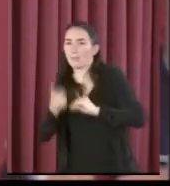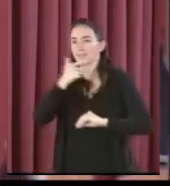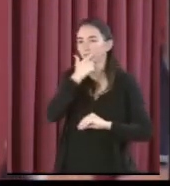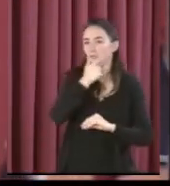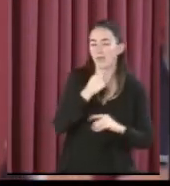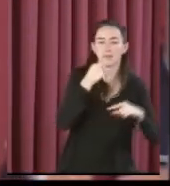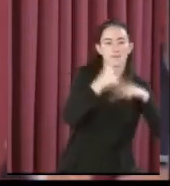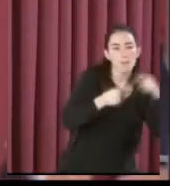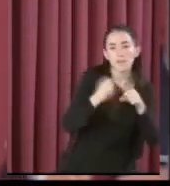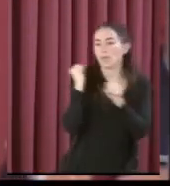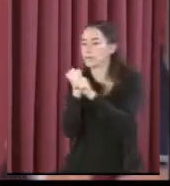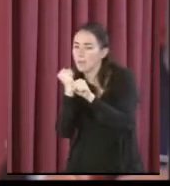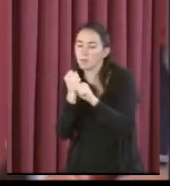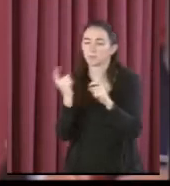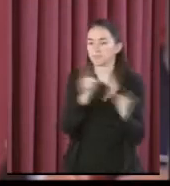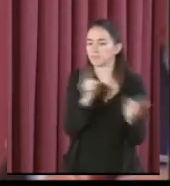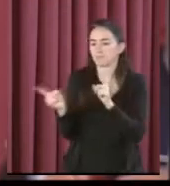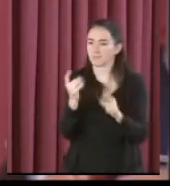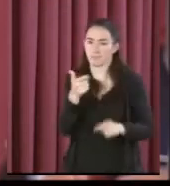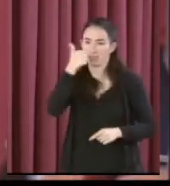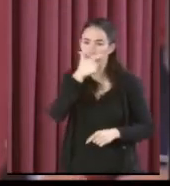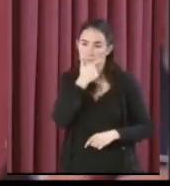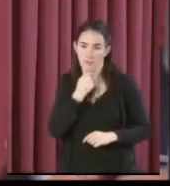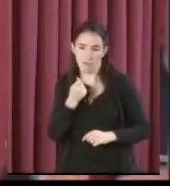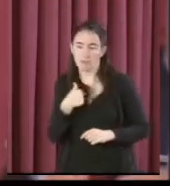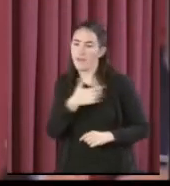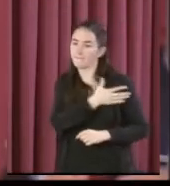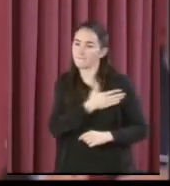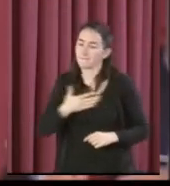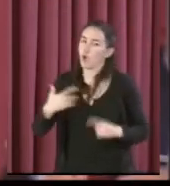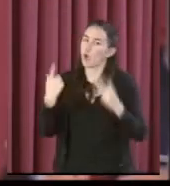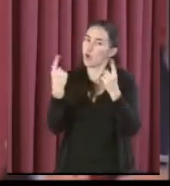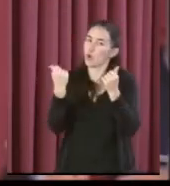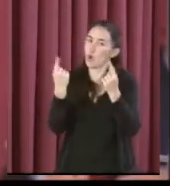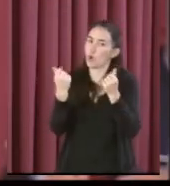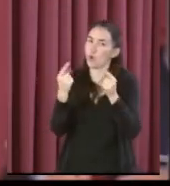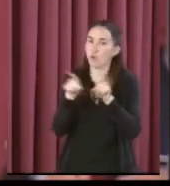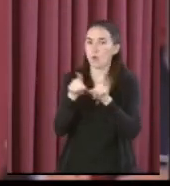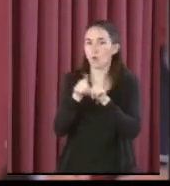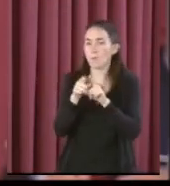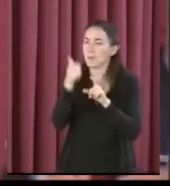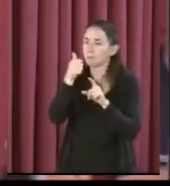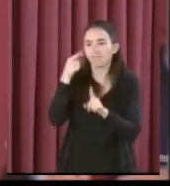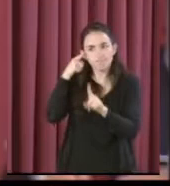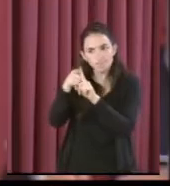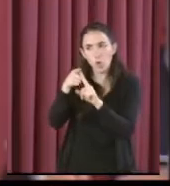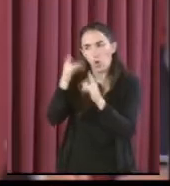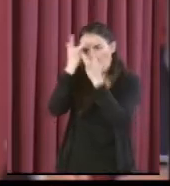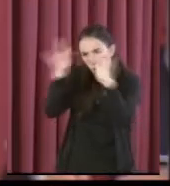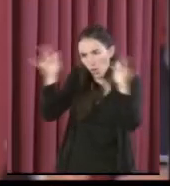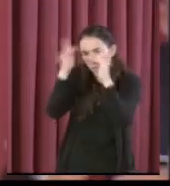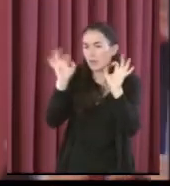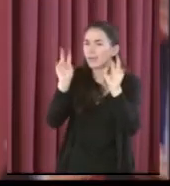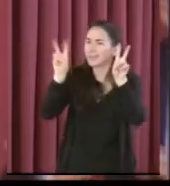familiar y profesional de los logroñeses. Promover un Logroño más comprometido con la conciliación. Para